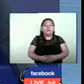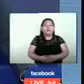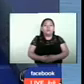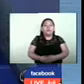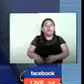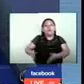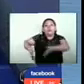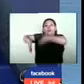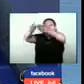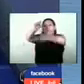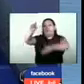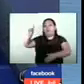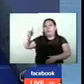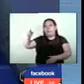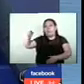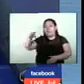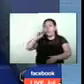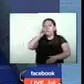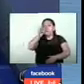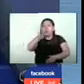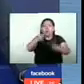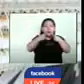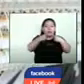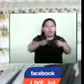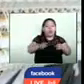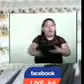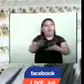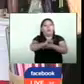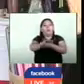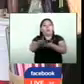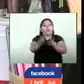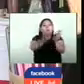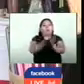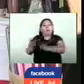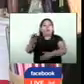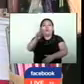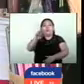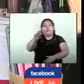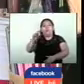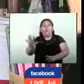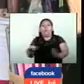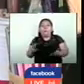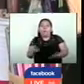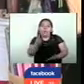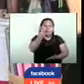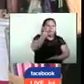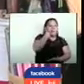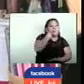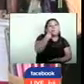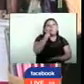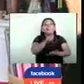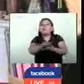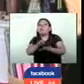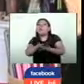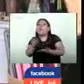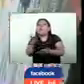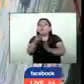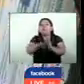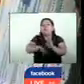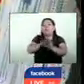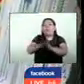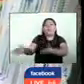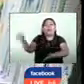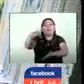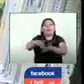La Defensoría del Consumidor anunció que lanzarán el Plan Escolar 2022, esto para supervisar el precio de productos para el regreso a